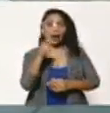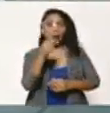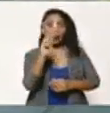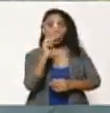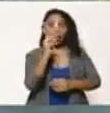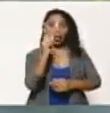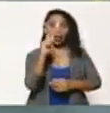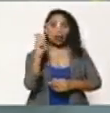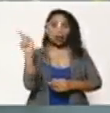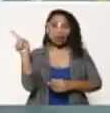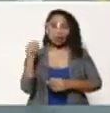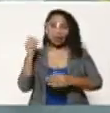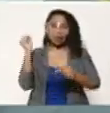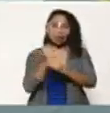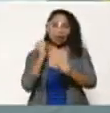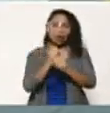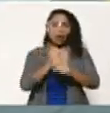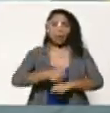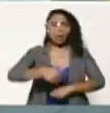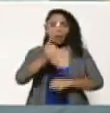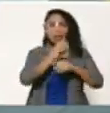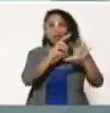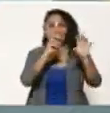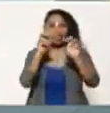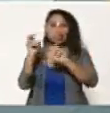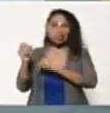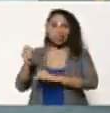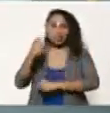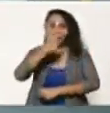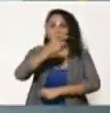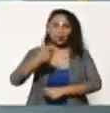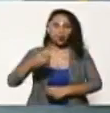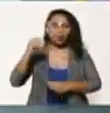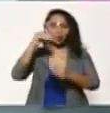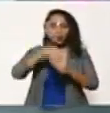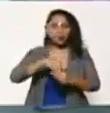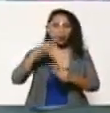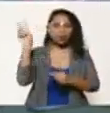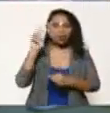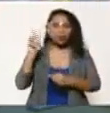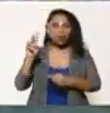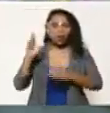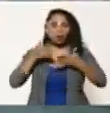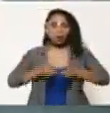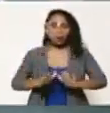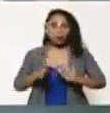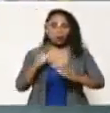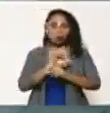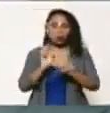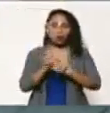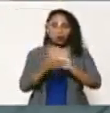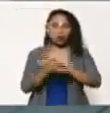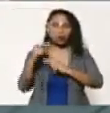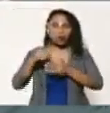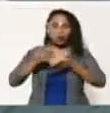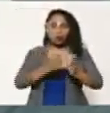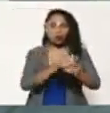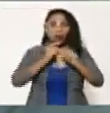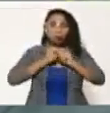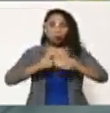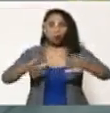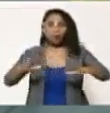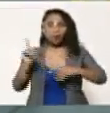más de 700 son nacionales por supuesto que el transporte marítimo es masivo esto nos